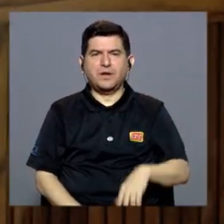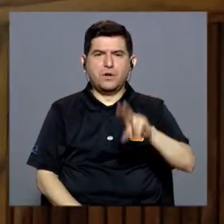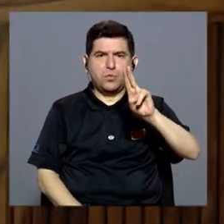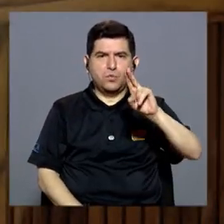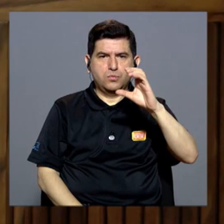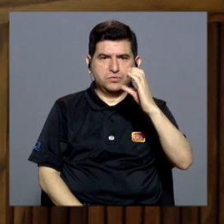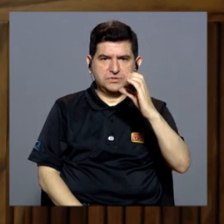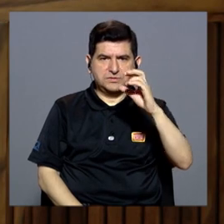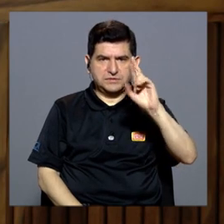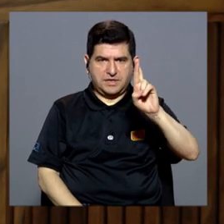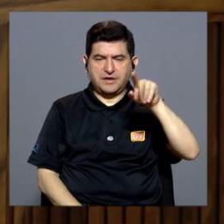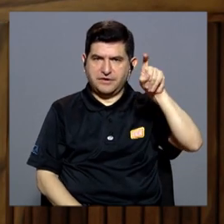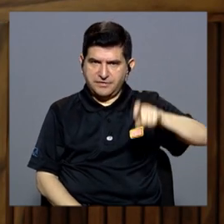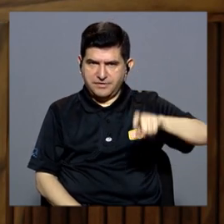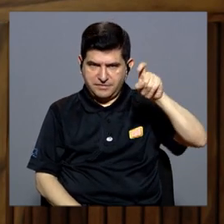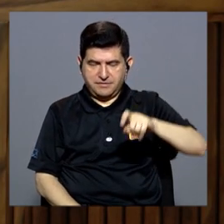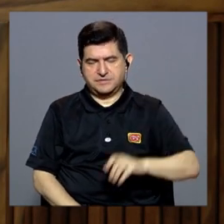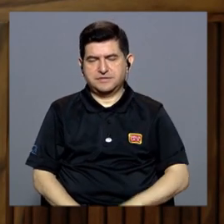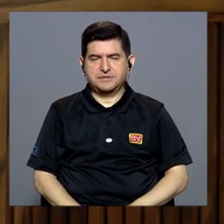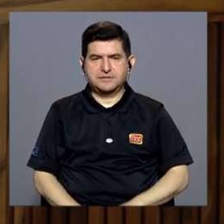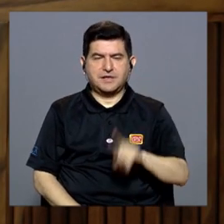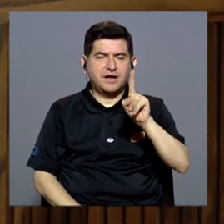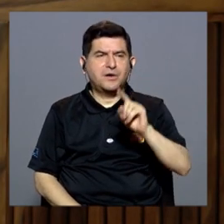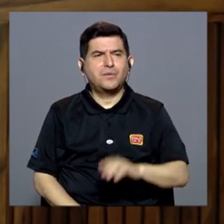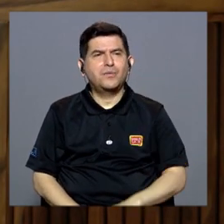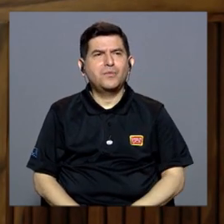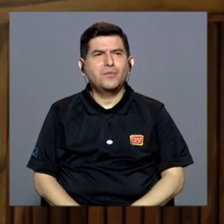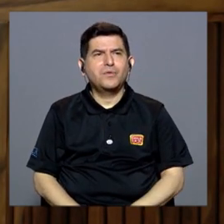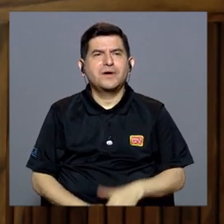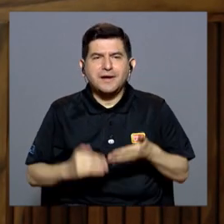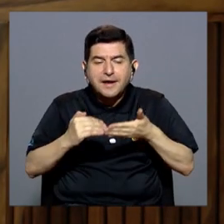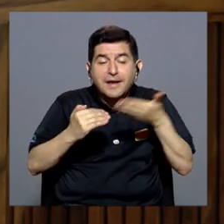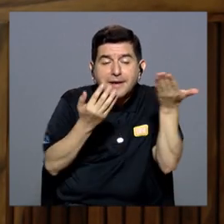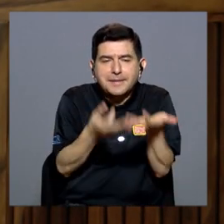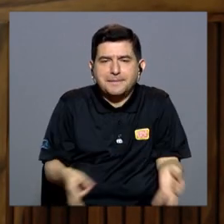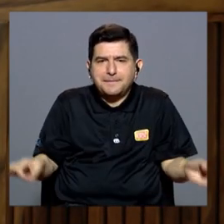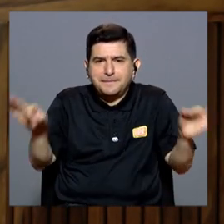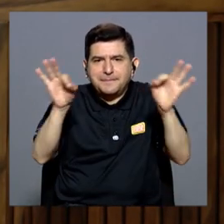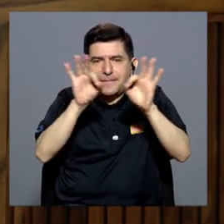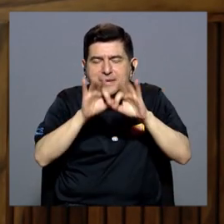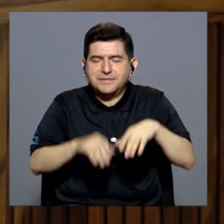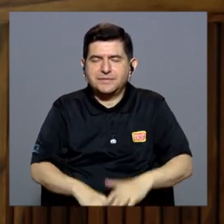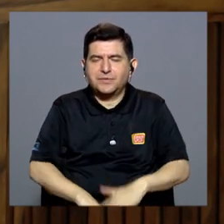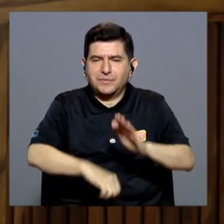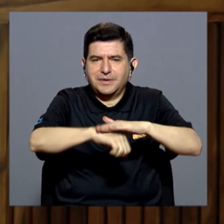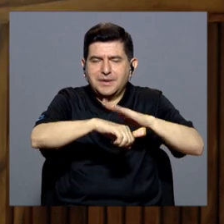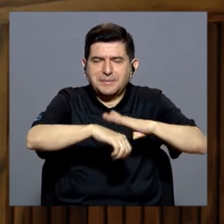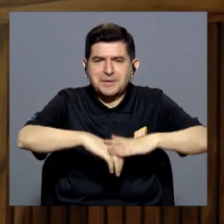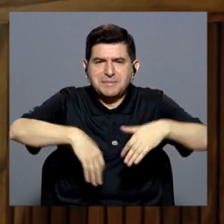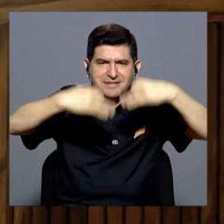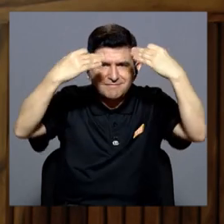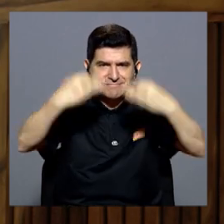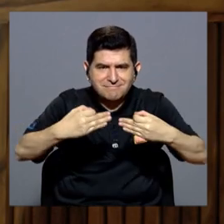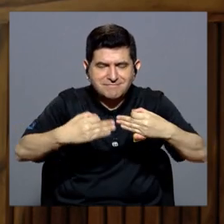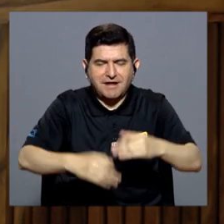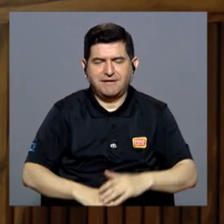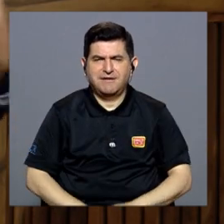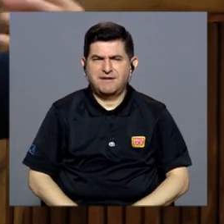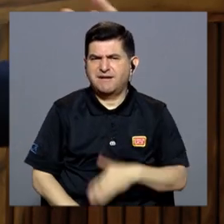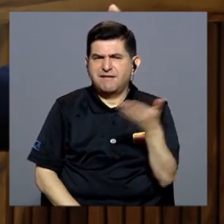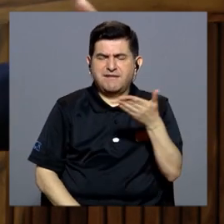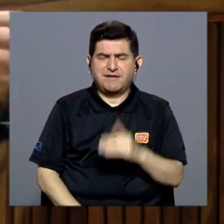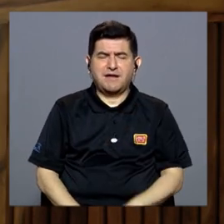Rica tiene que ser un factor determinante, decisivo, en la conceptualización